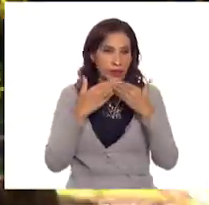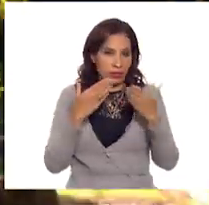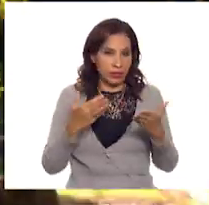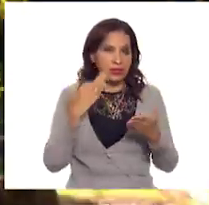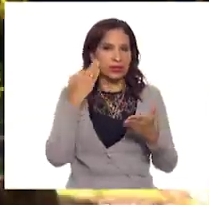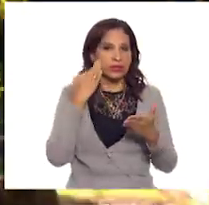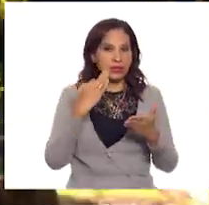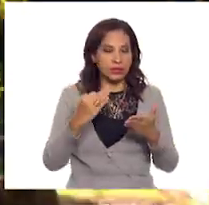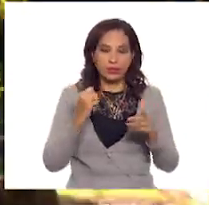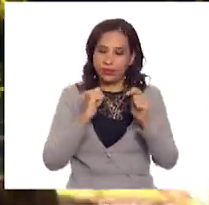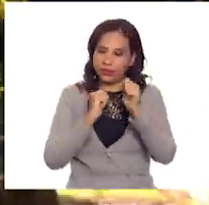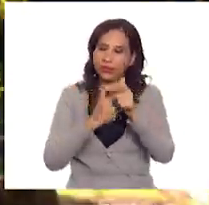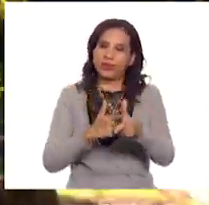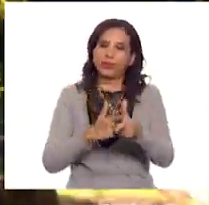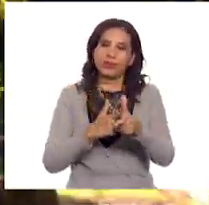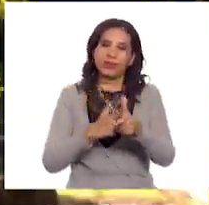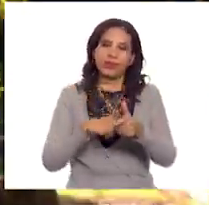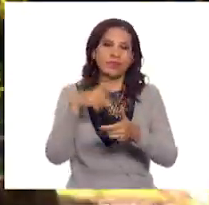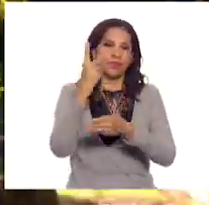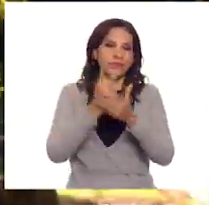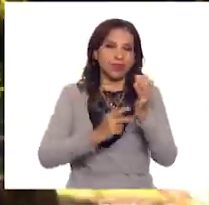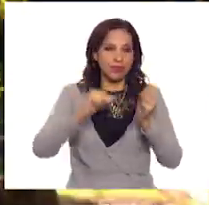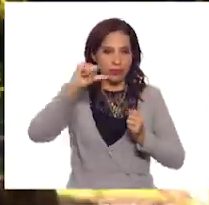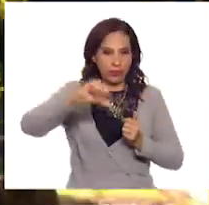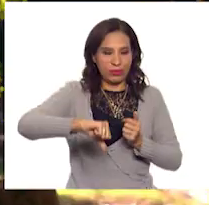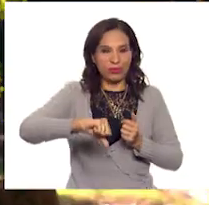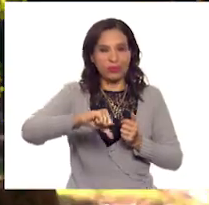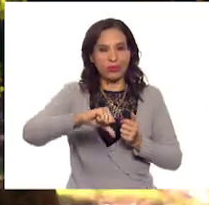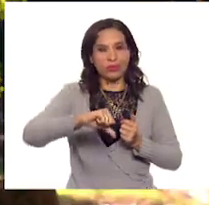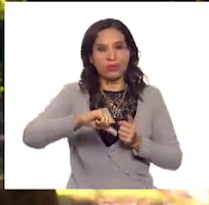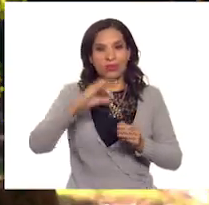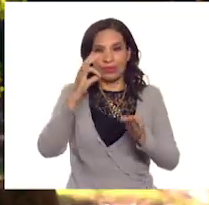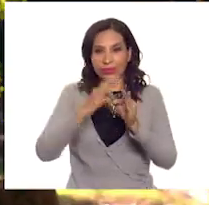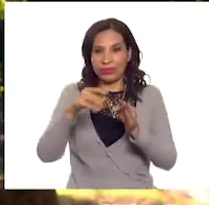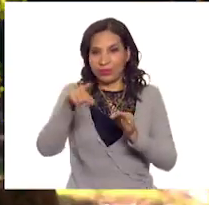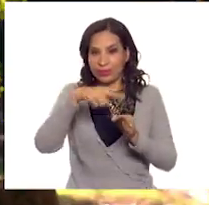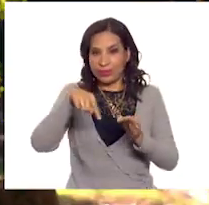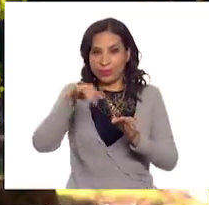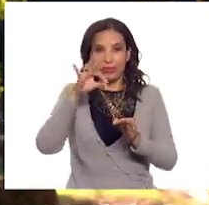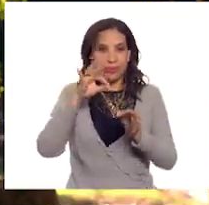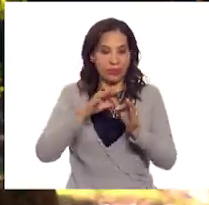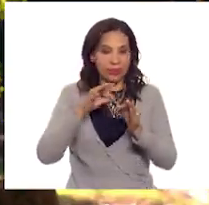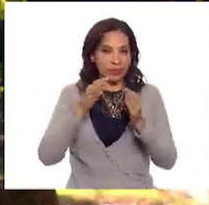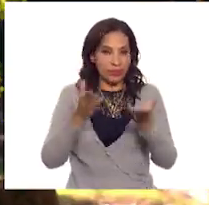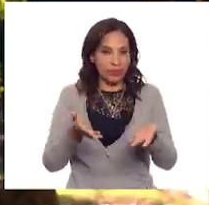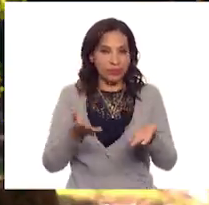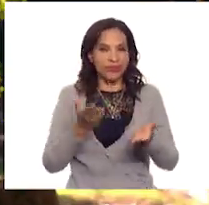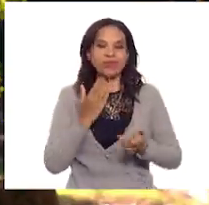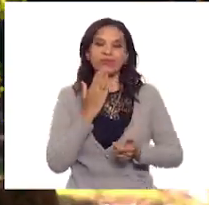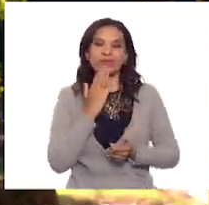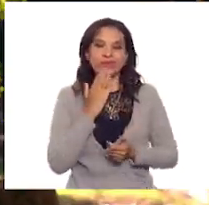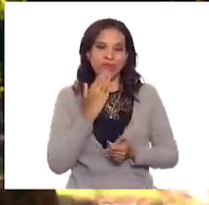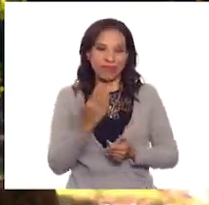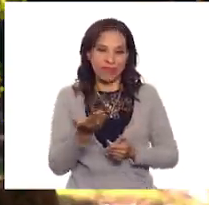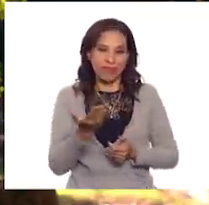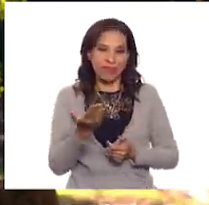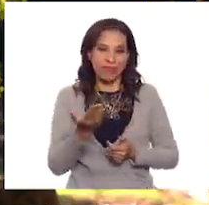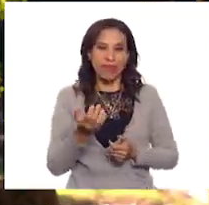es momento de seguir con el programa de hoy. ¿Listas? ¿Listos?